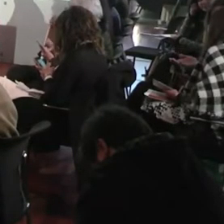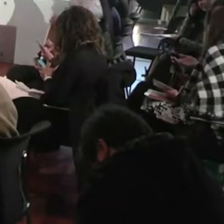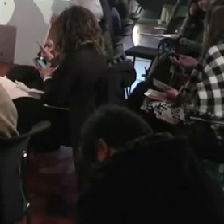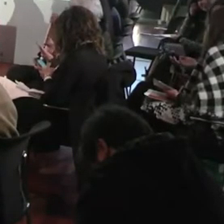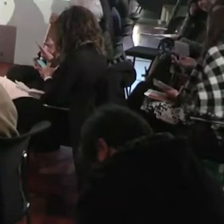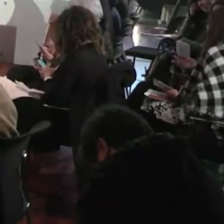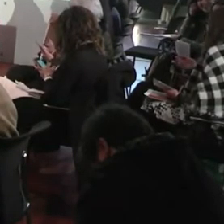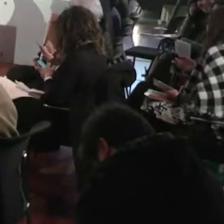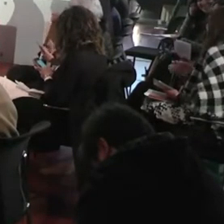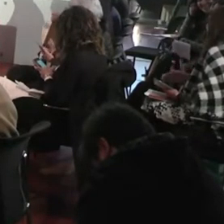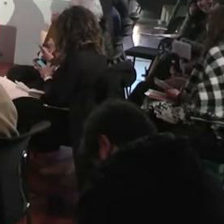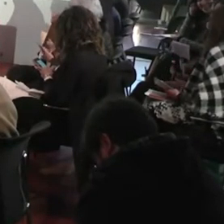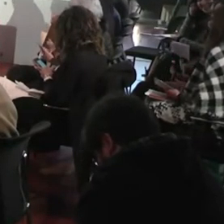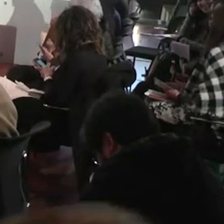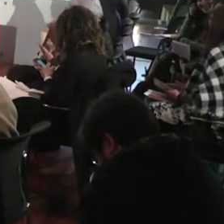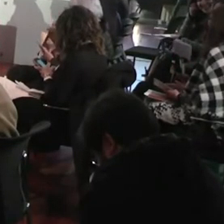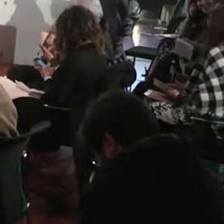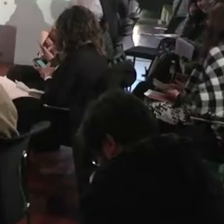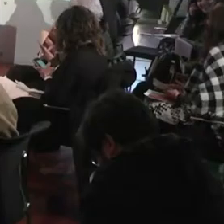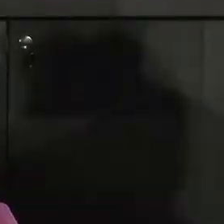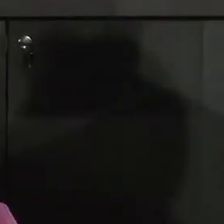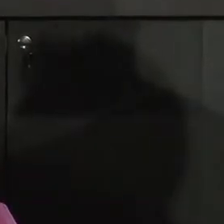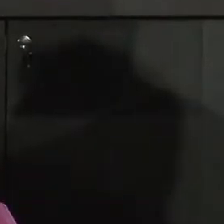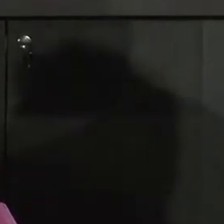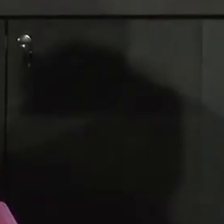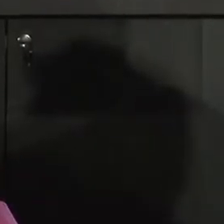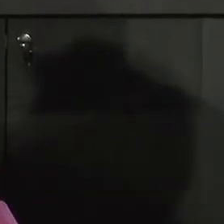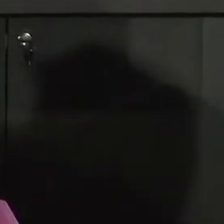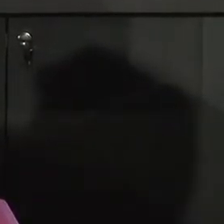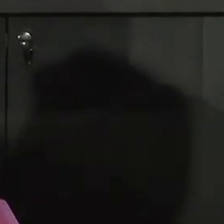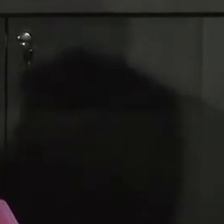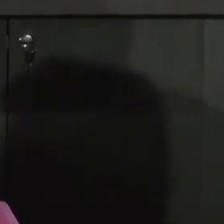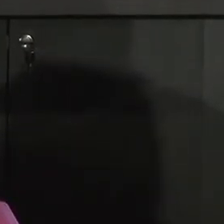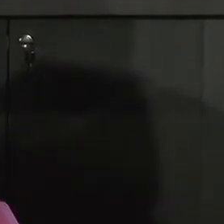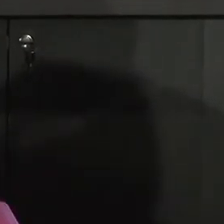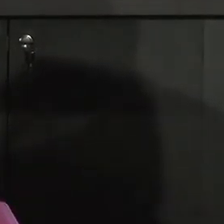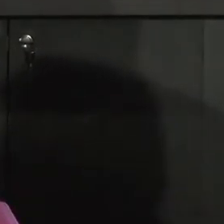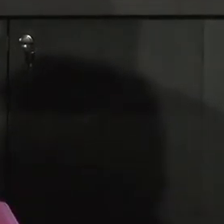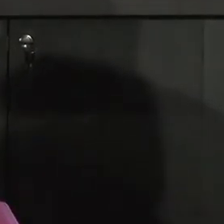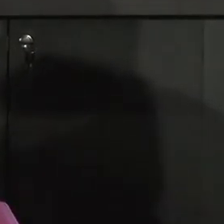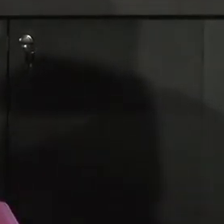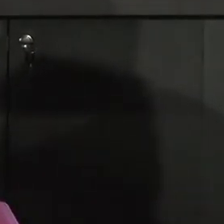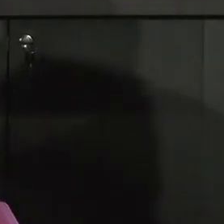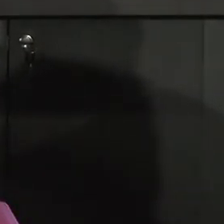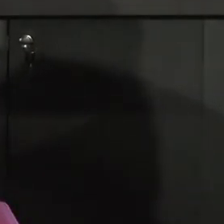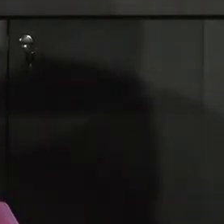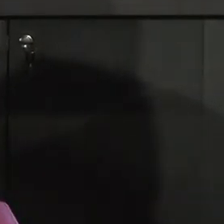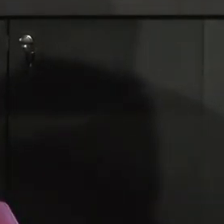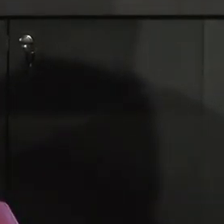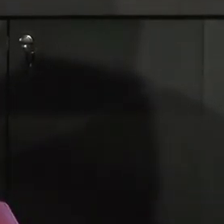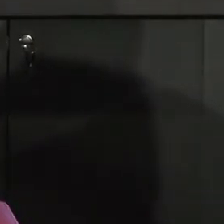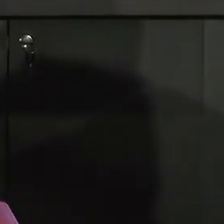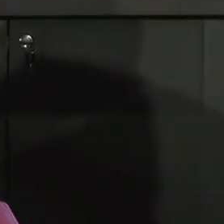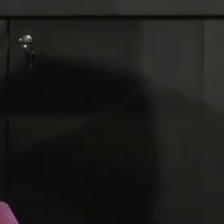Bueno, volvemos con la segunda mesa, el segundo panel de este quinto diálogo de